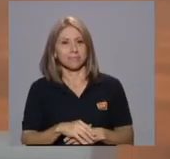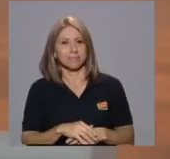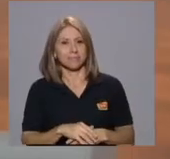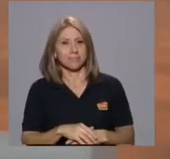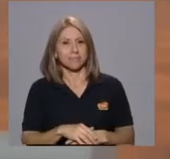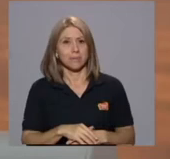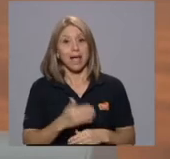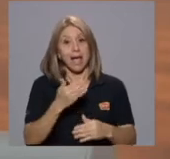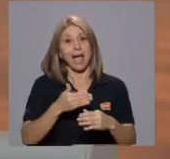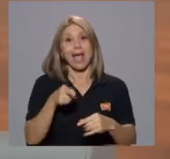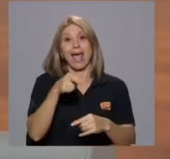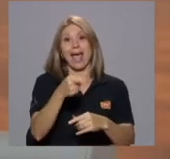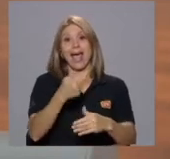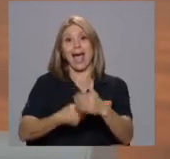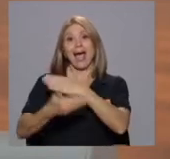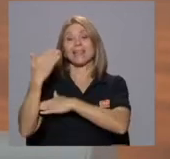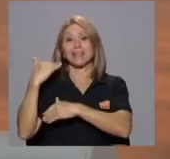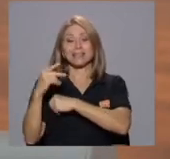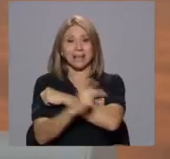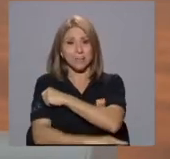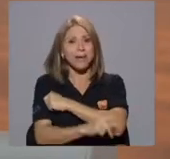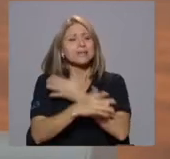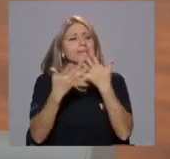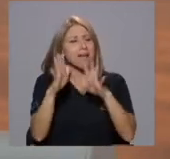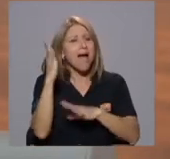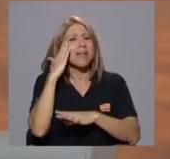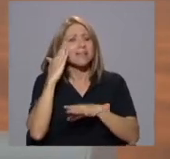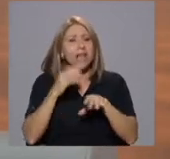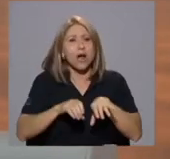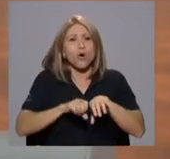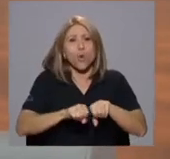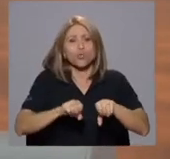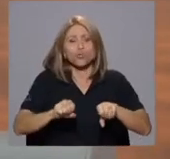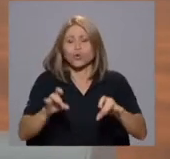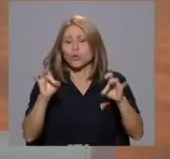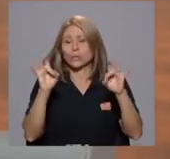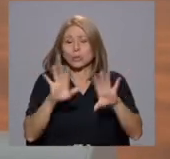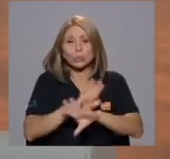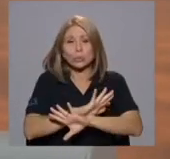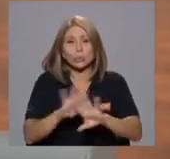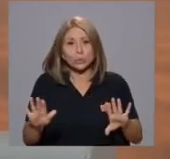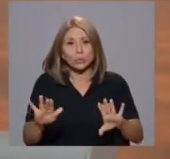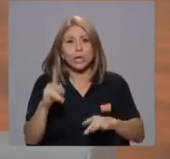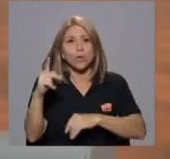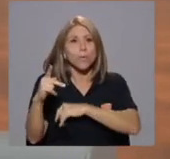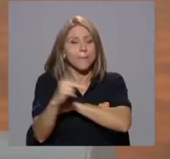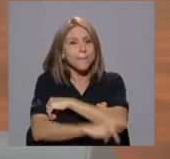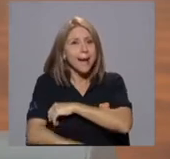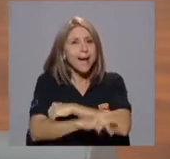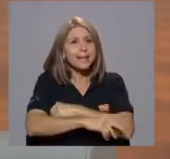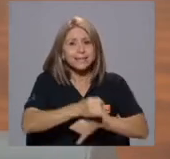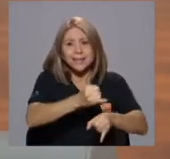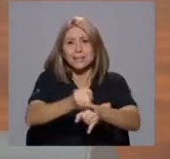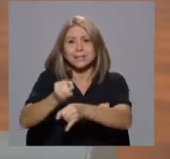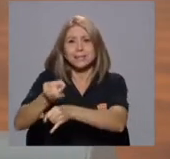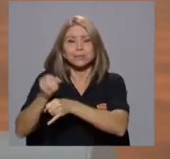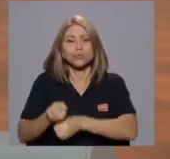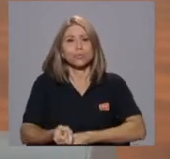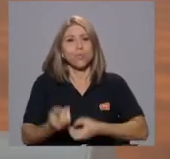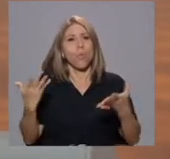El país había conocido casos de corrupción muy grandes. Era un país que la institucionalidad se había visto,